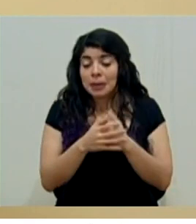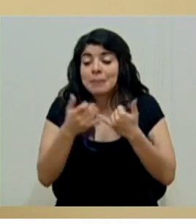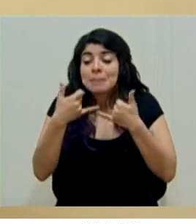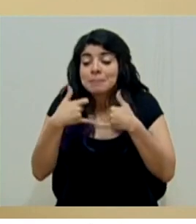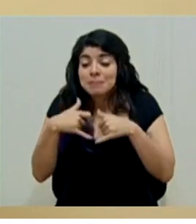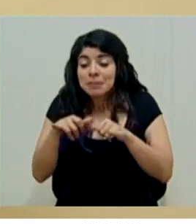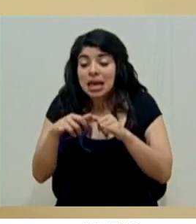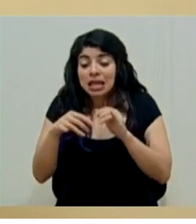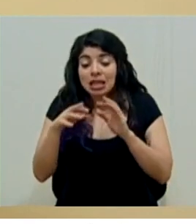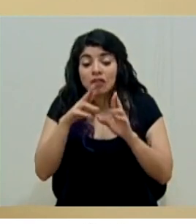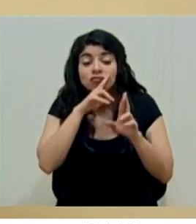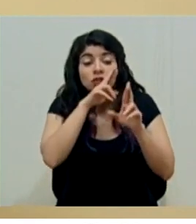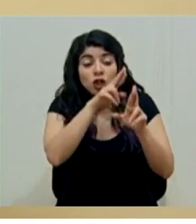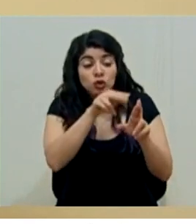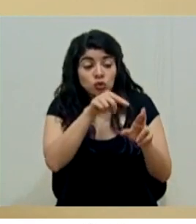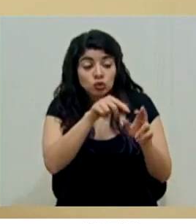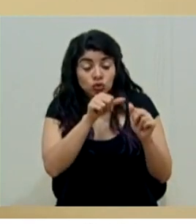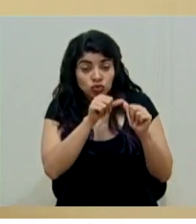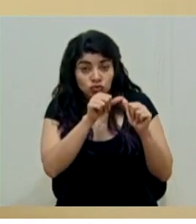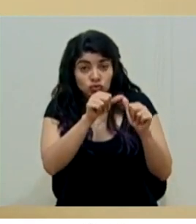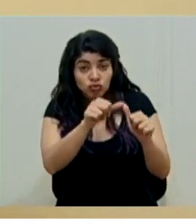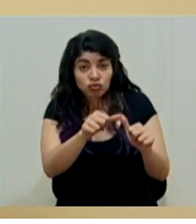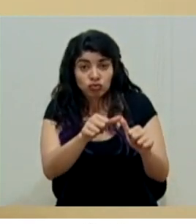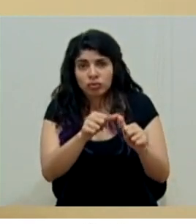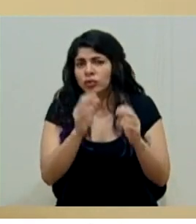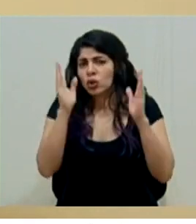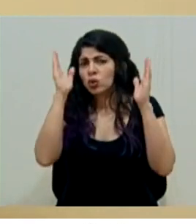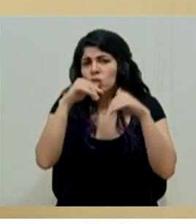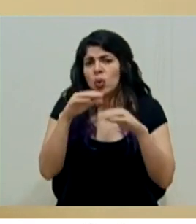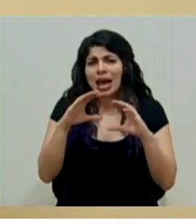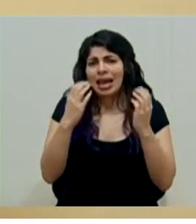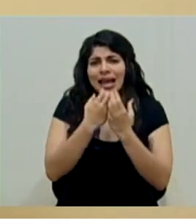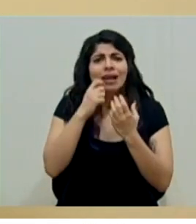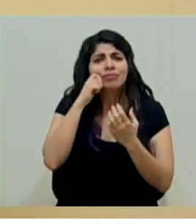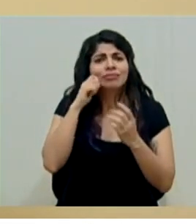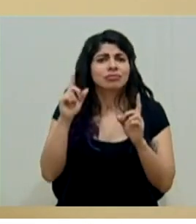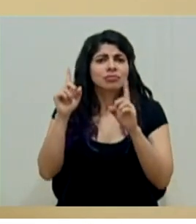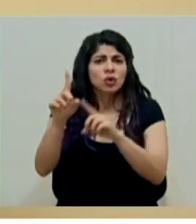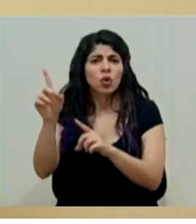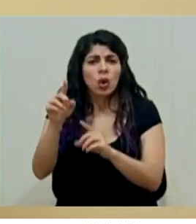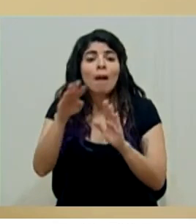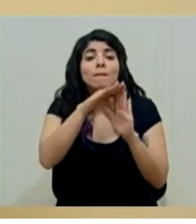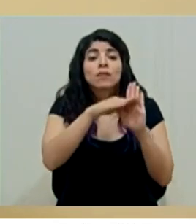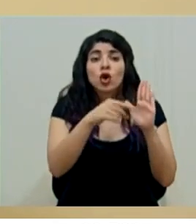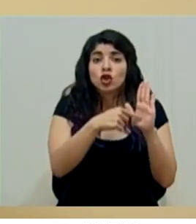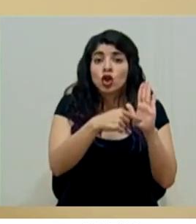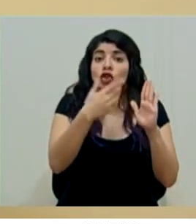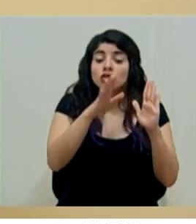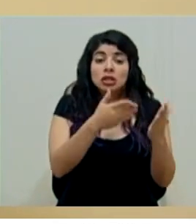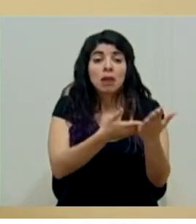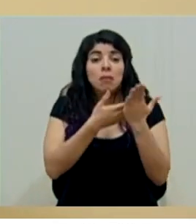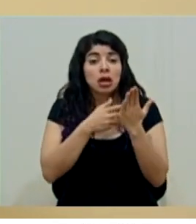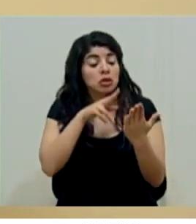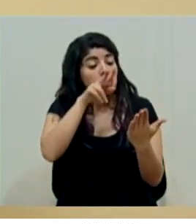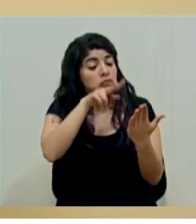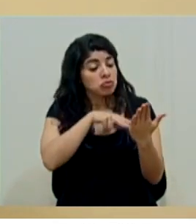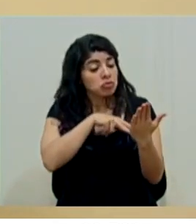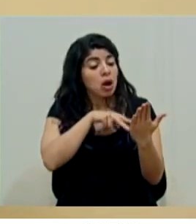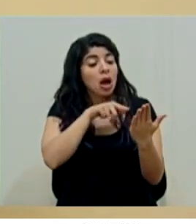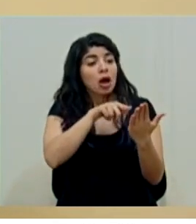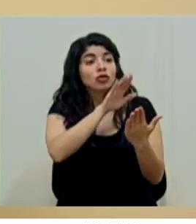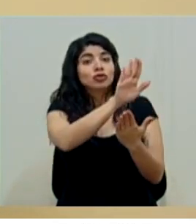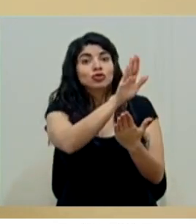Mientras se mantenga vigente esta resolución, no hay clases presenciales. Es cierto que hay un protocolo presentado donde ya